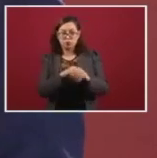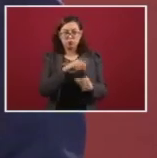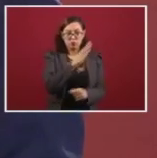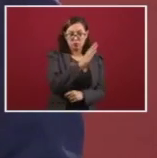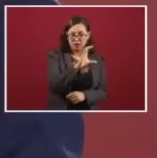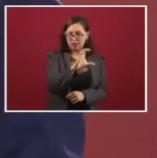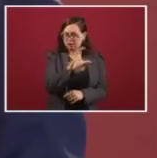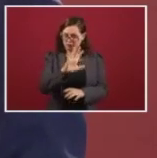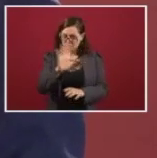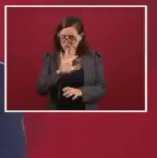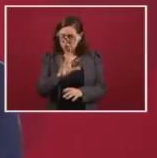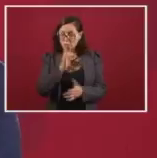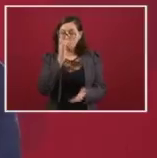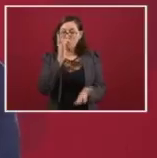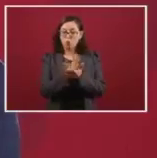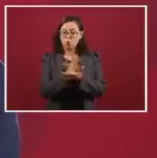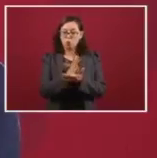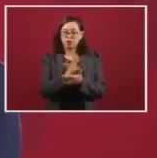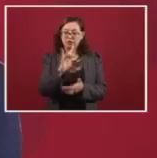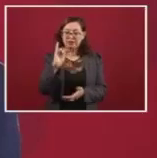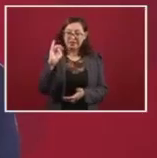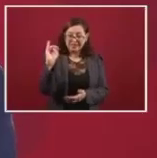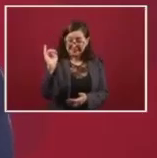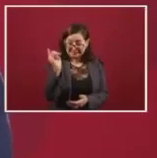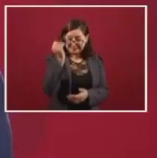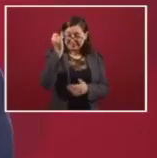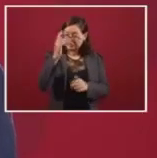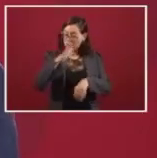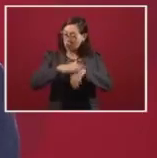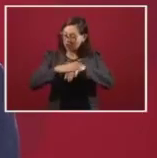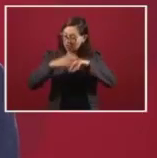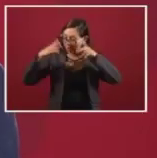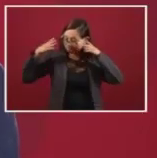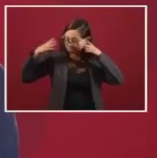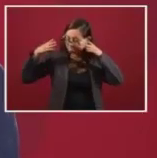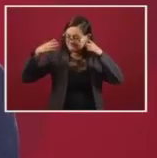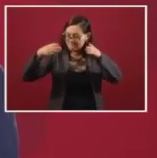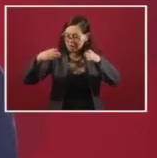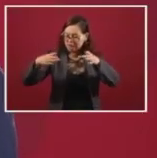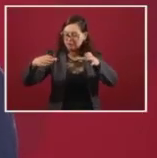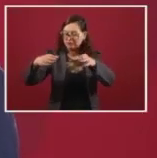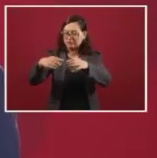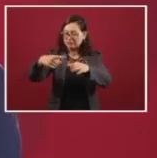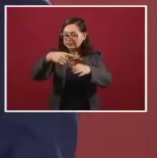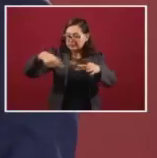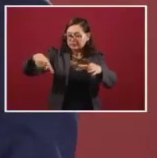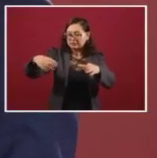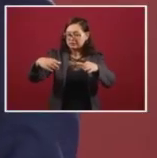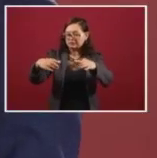el problema de inseguridad y de violencia lo tenemos más concentrado en Tijuana.